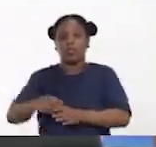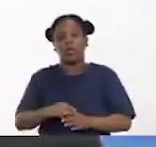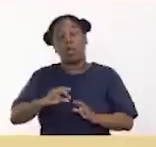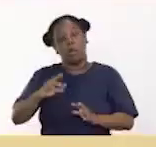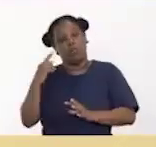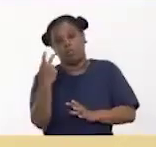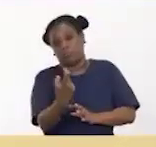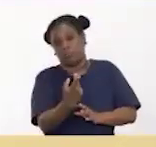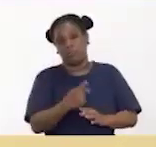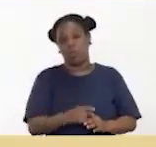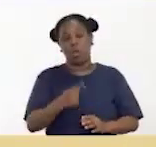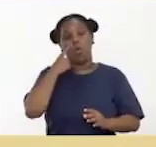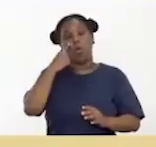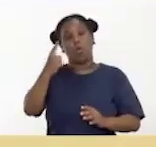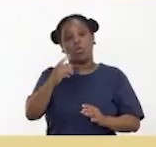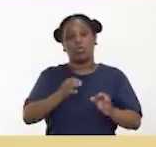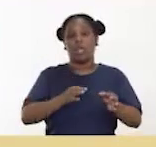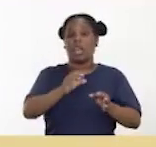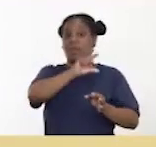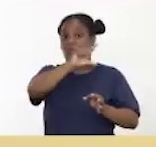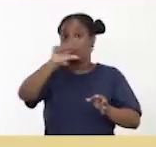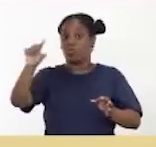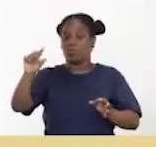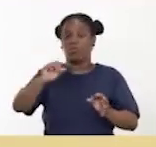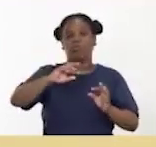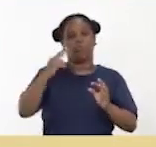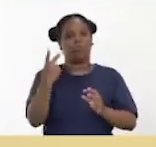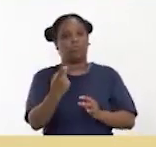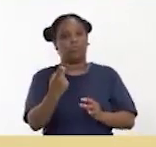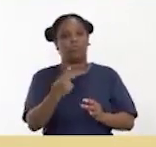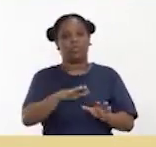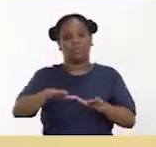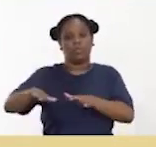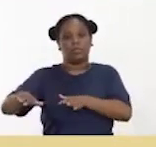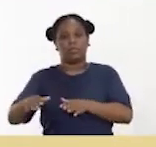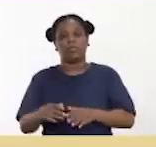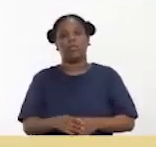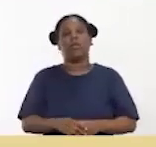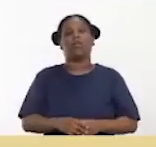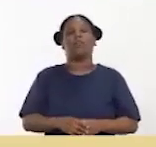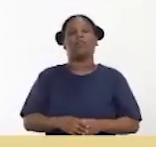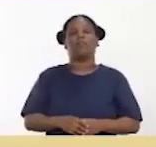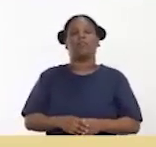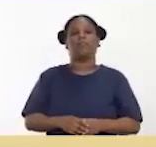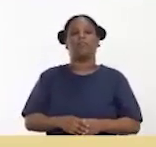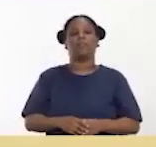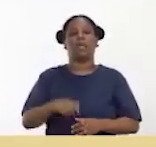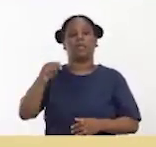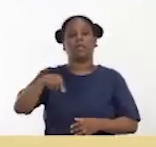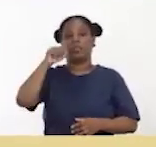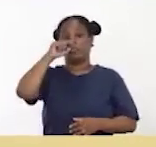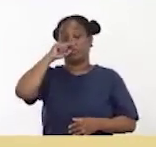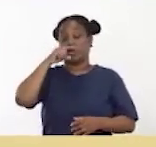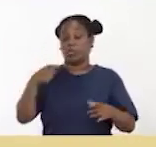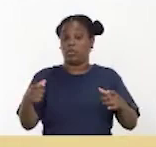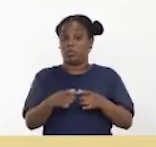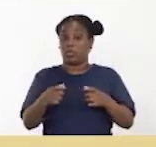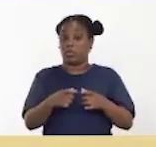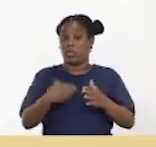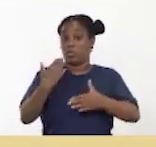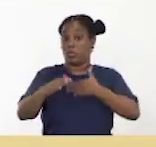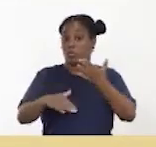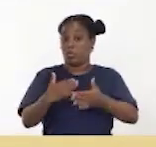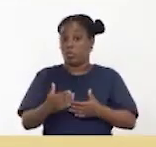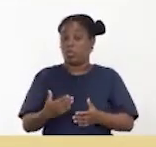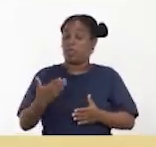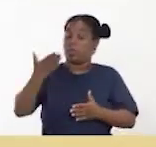Y aquí terminamos esta unidad con los problemas que conducen a ecuaciones y sistemas de ecuaciones lineales,